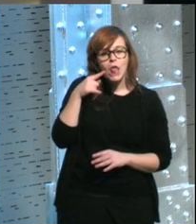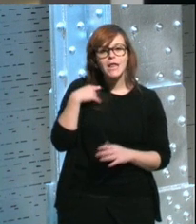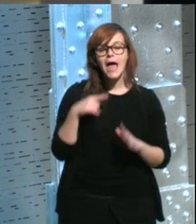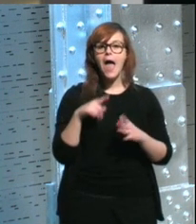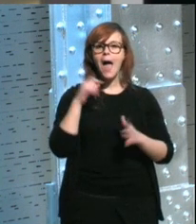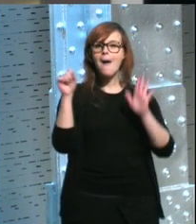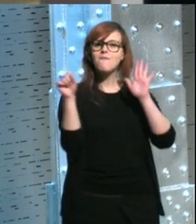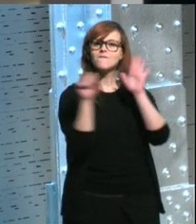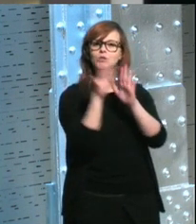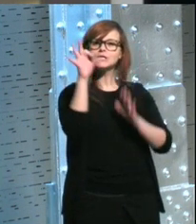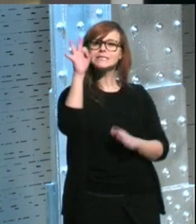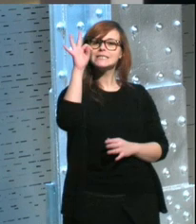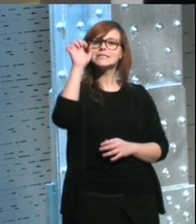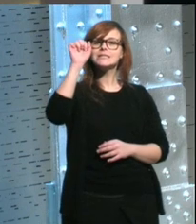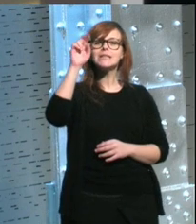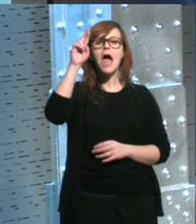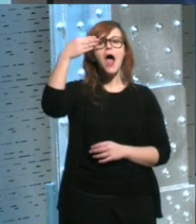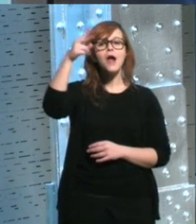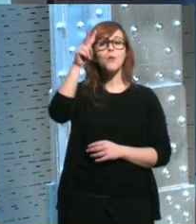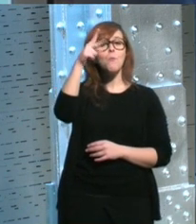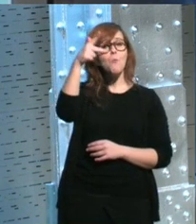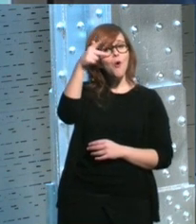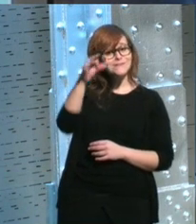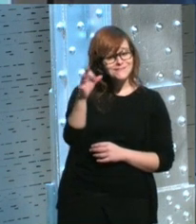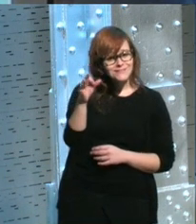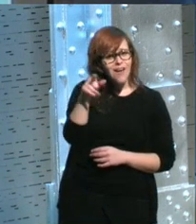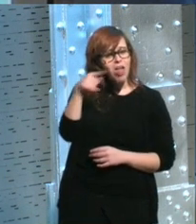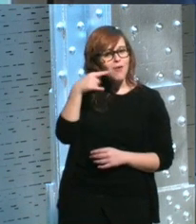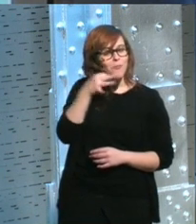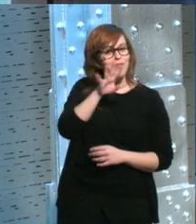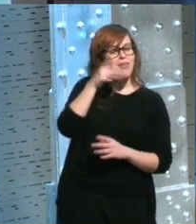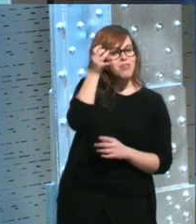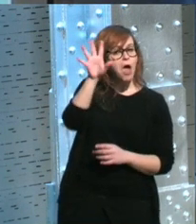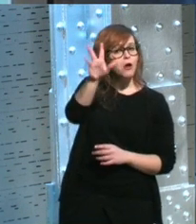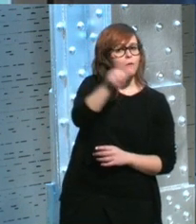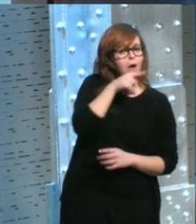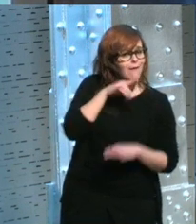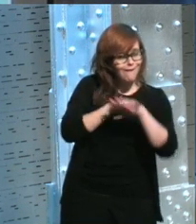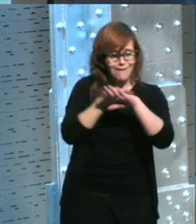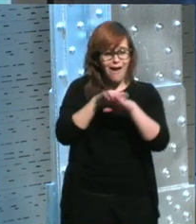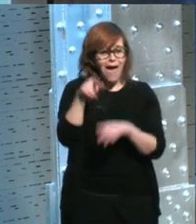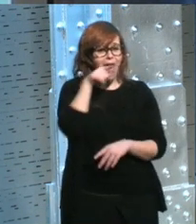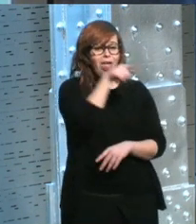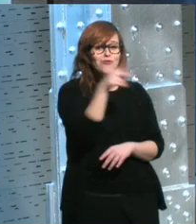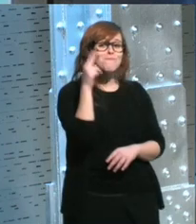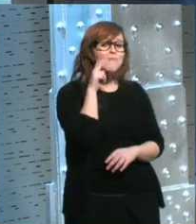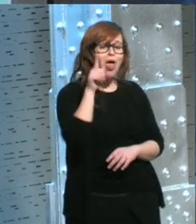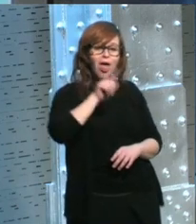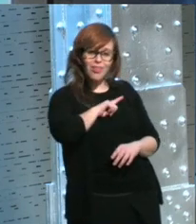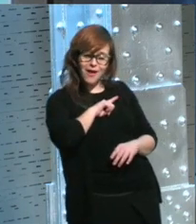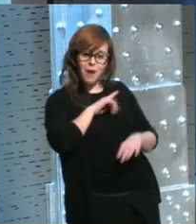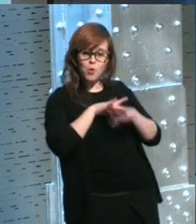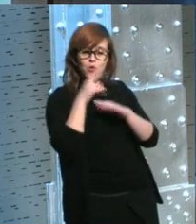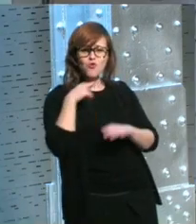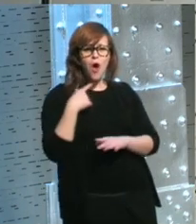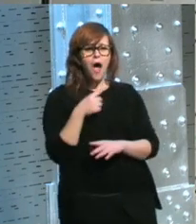idea, me dijo, no, Starbucks tiene que tener miedo de mí, porque yo tengo 1.300 cafés, yo tengo mesas en